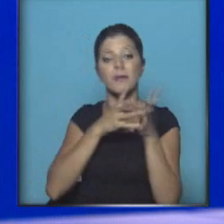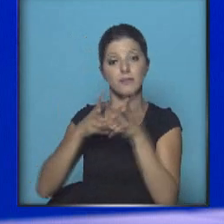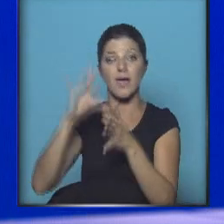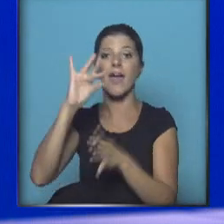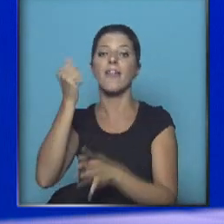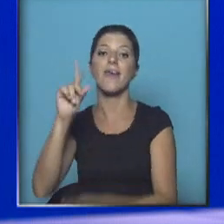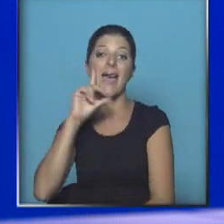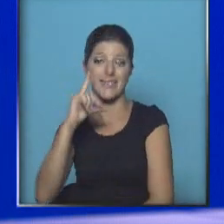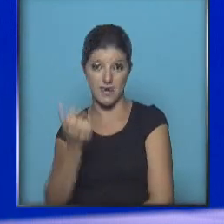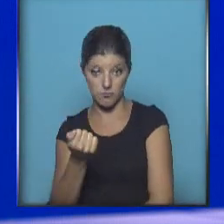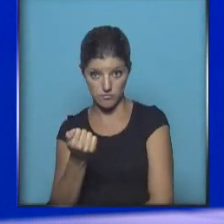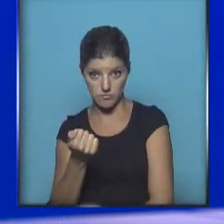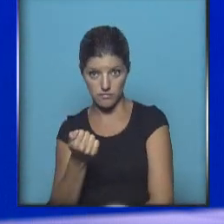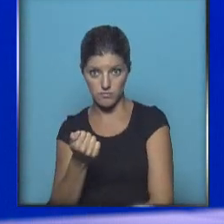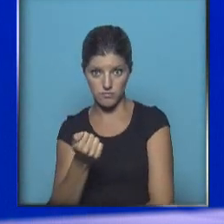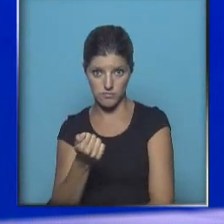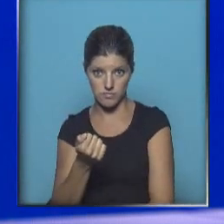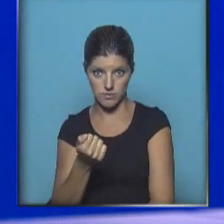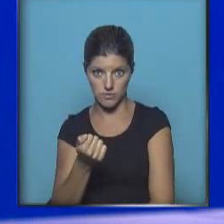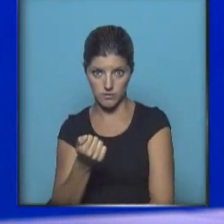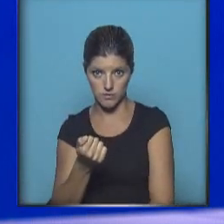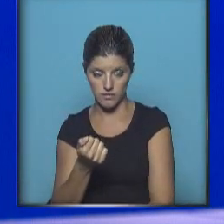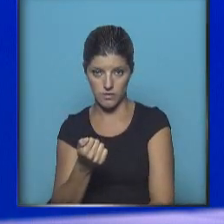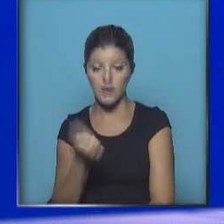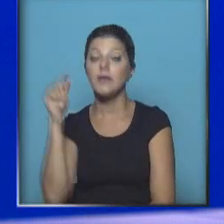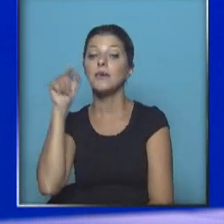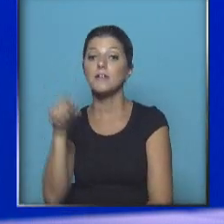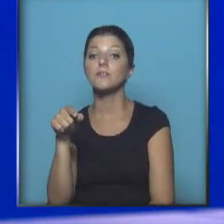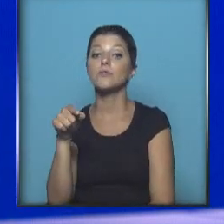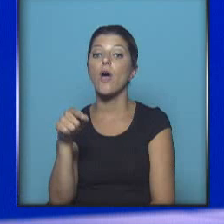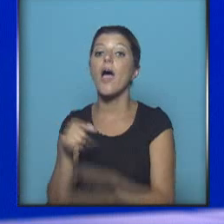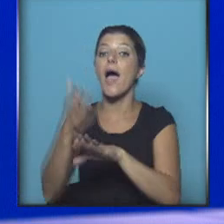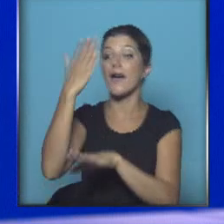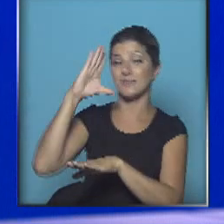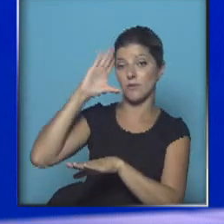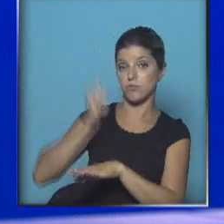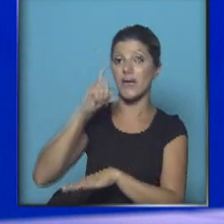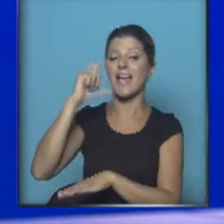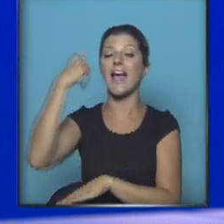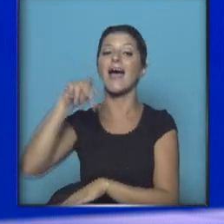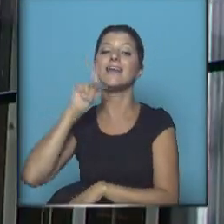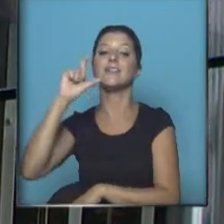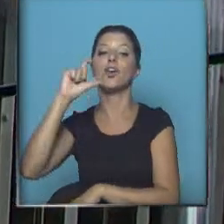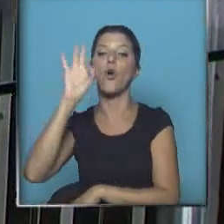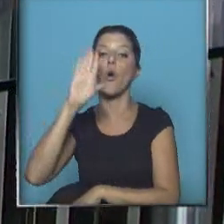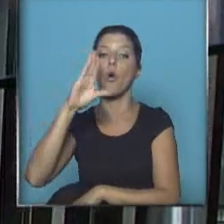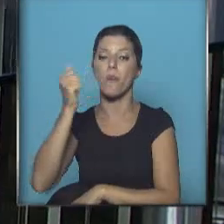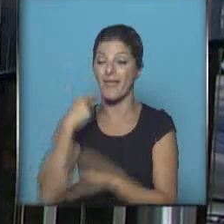DAIA, a quien le había delegado la investigación el juez Rodolfo Canicova, que es el